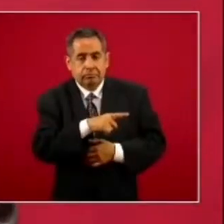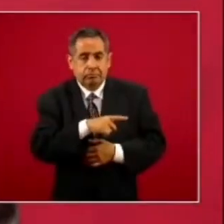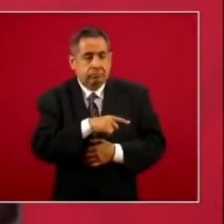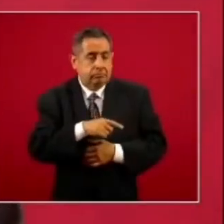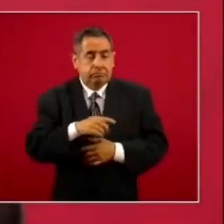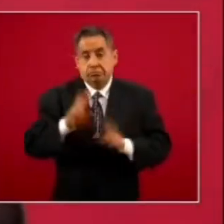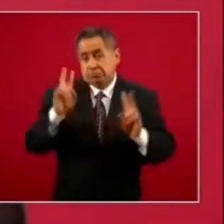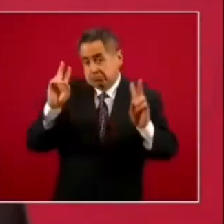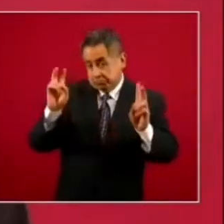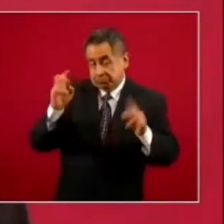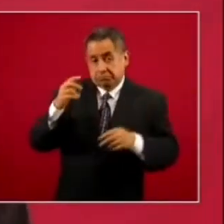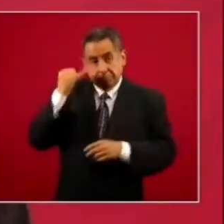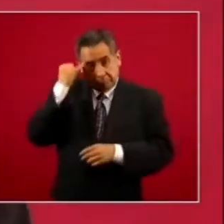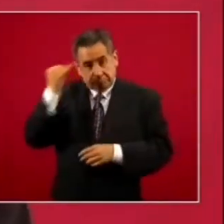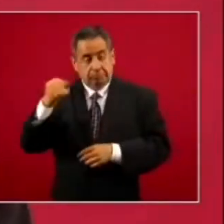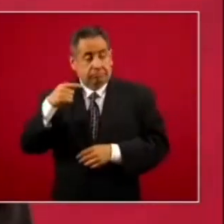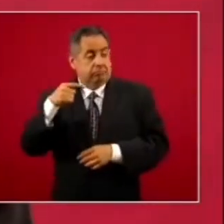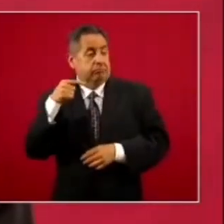teóricamente